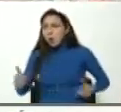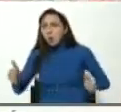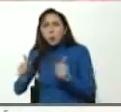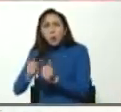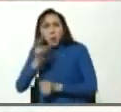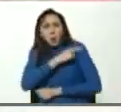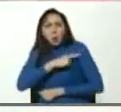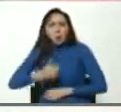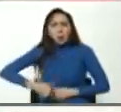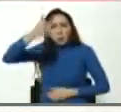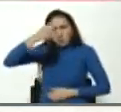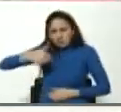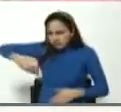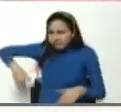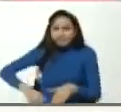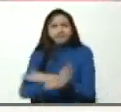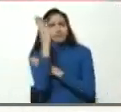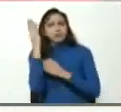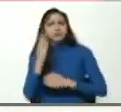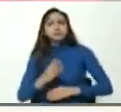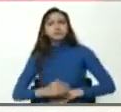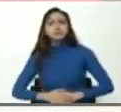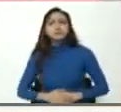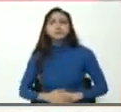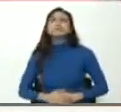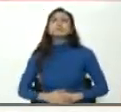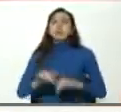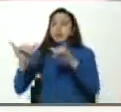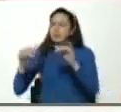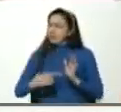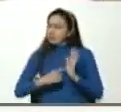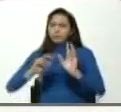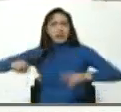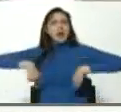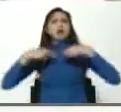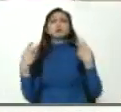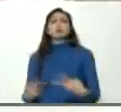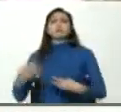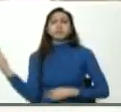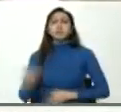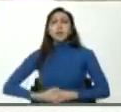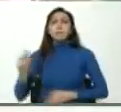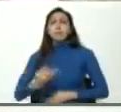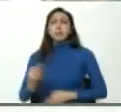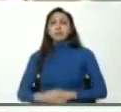en la vanguardia ahí está en la vanguardia por siempre